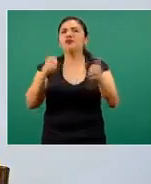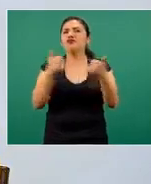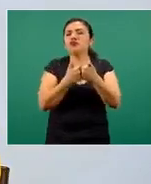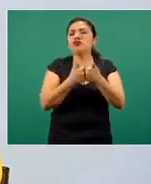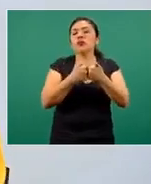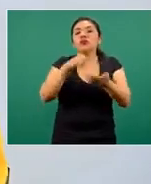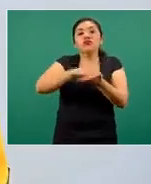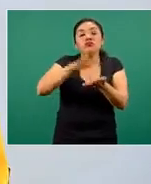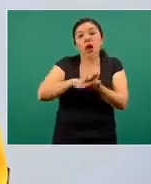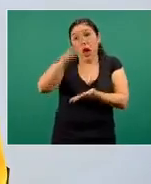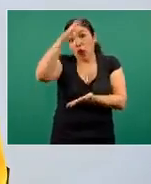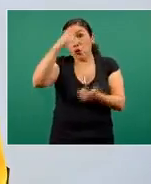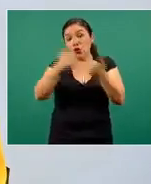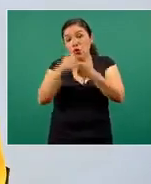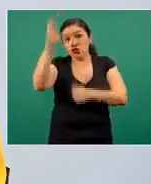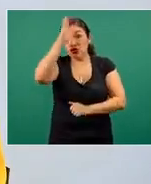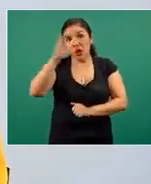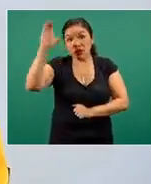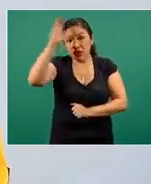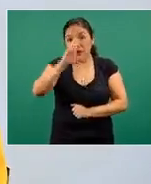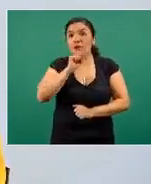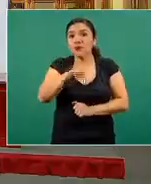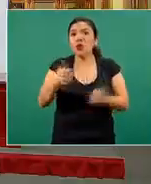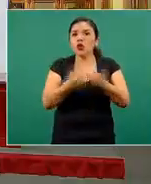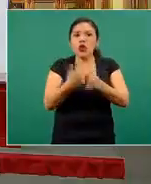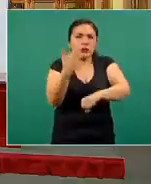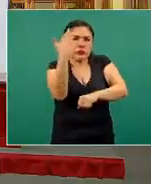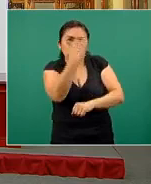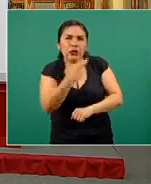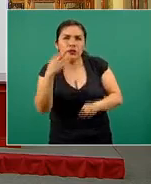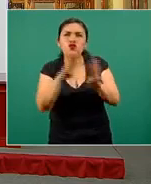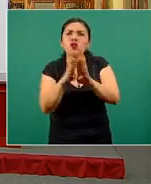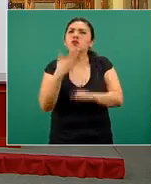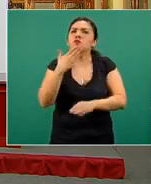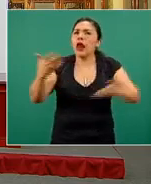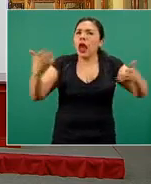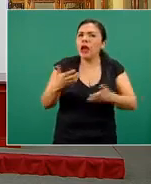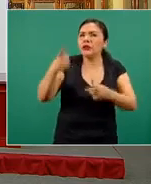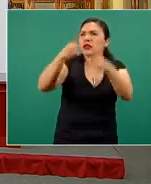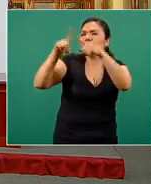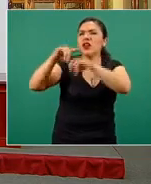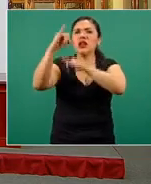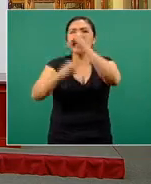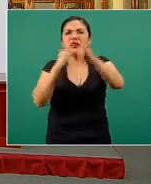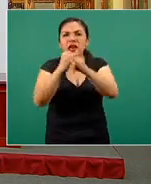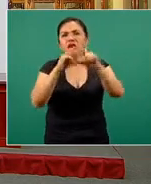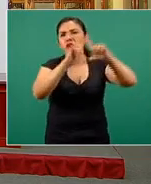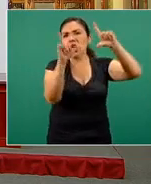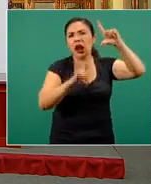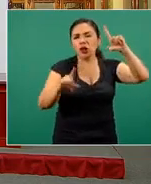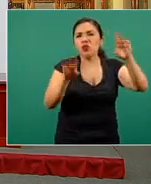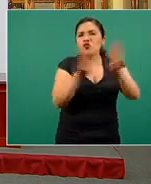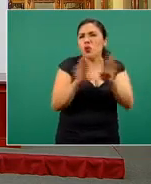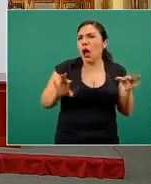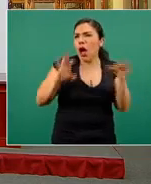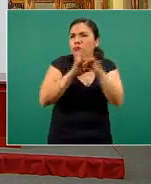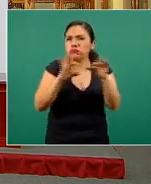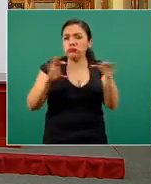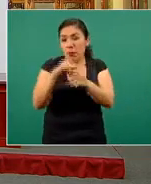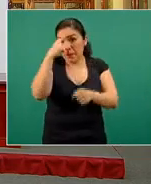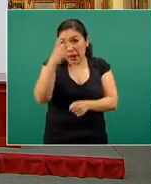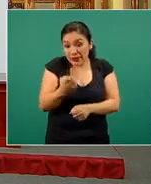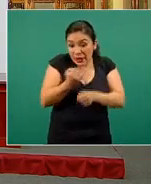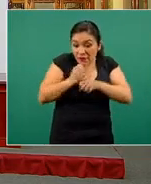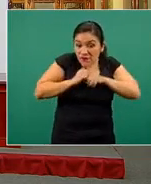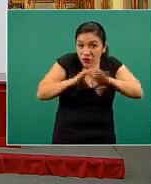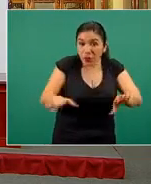científica, aquí una revisión permanente de buenas prácticas internacionales y nacionales y de la información científica para